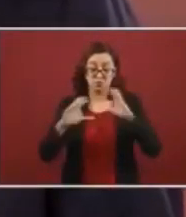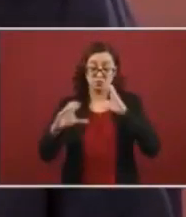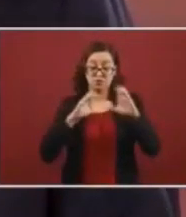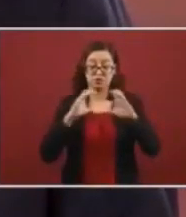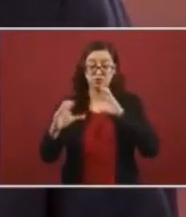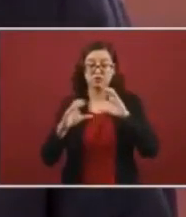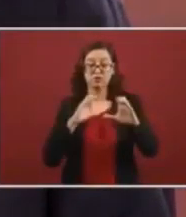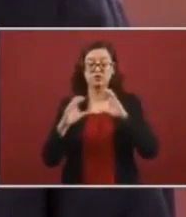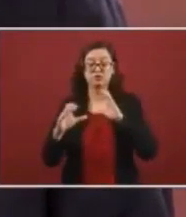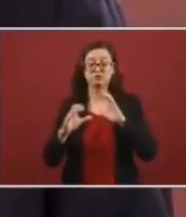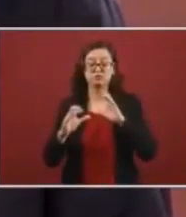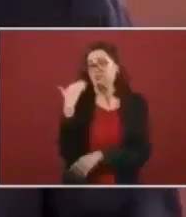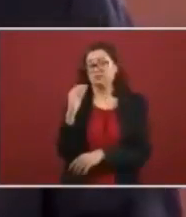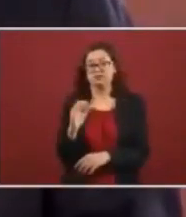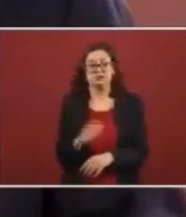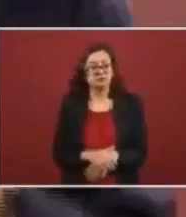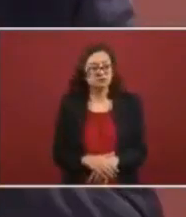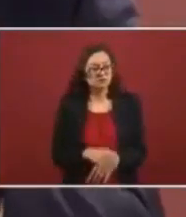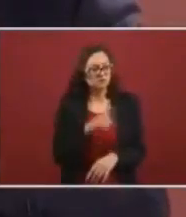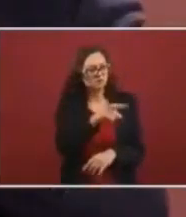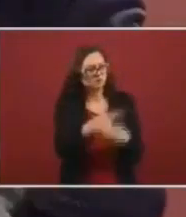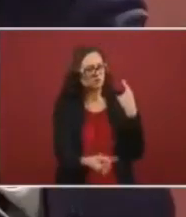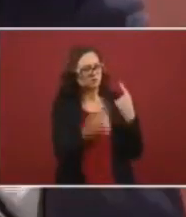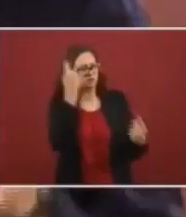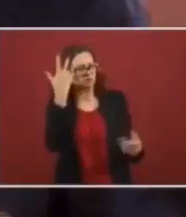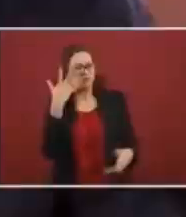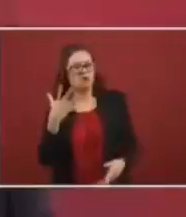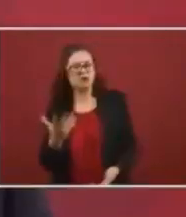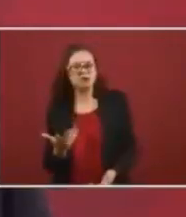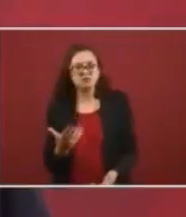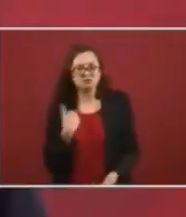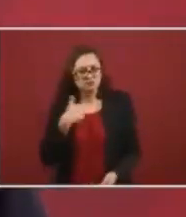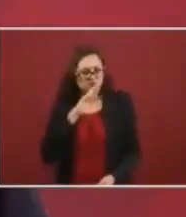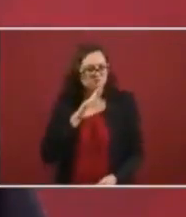son mensajes de ida y vuelta. Te metías con un medio